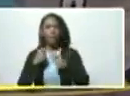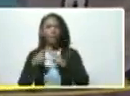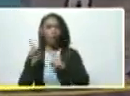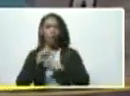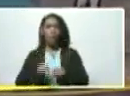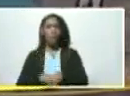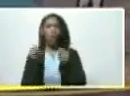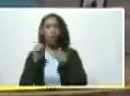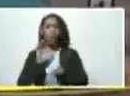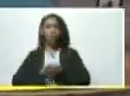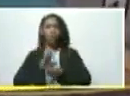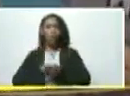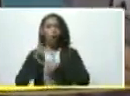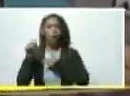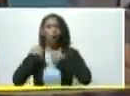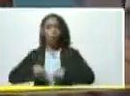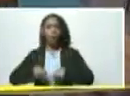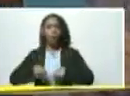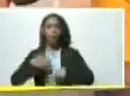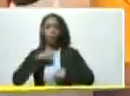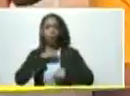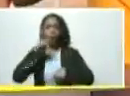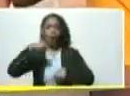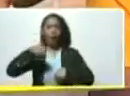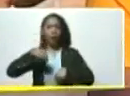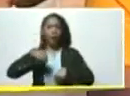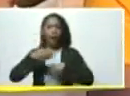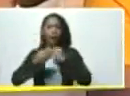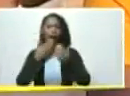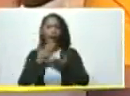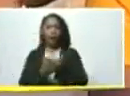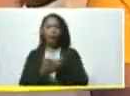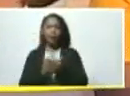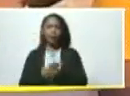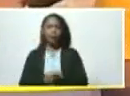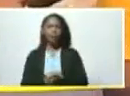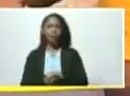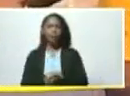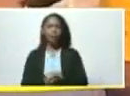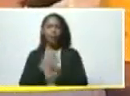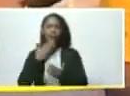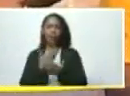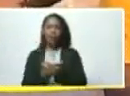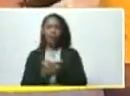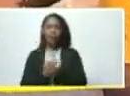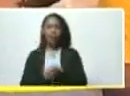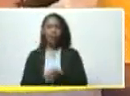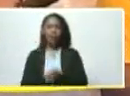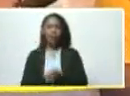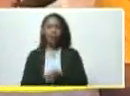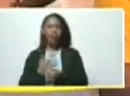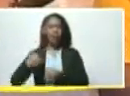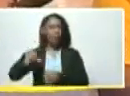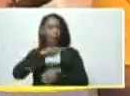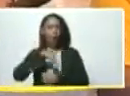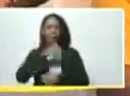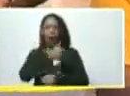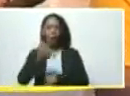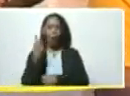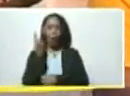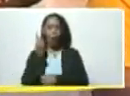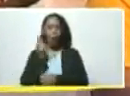infructuosa. Por eso hoy estamos acá agradeciéndole, agradeciéndonos a todos y cada